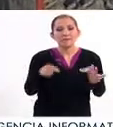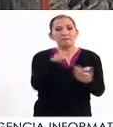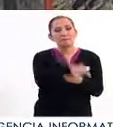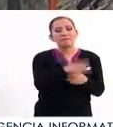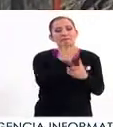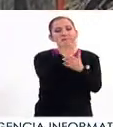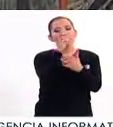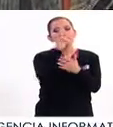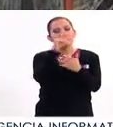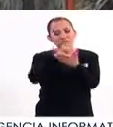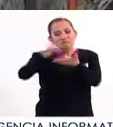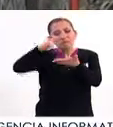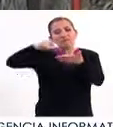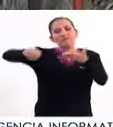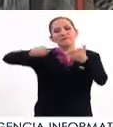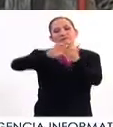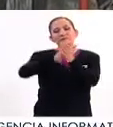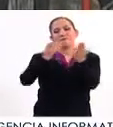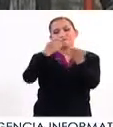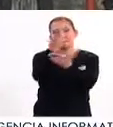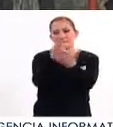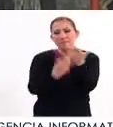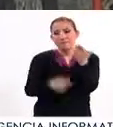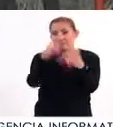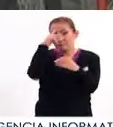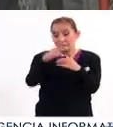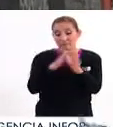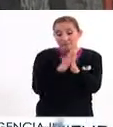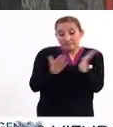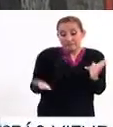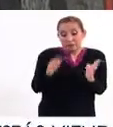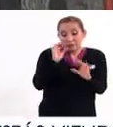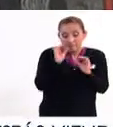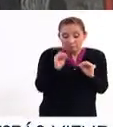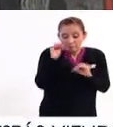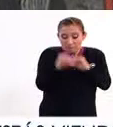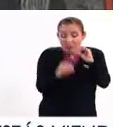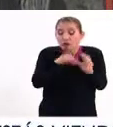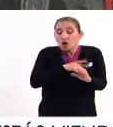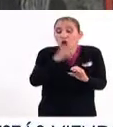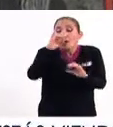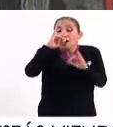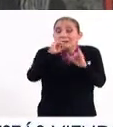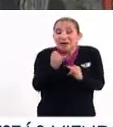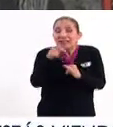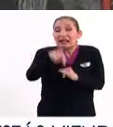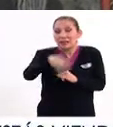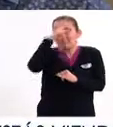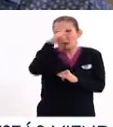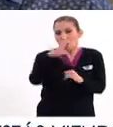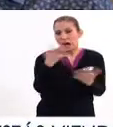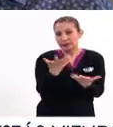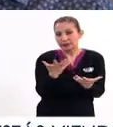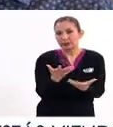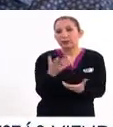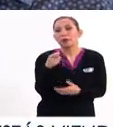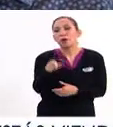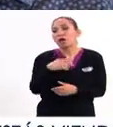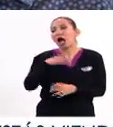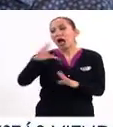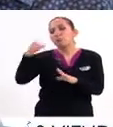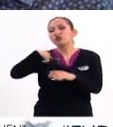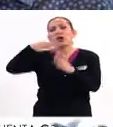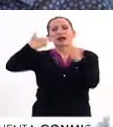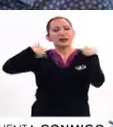las litografías que se hacían aquí en México. De hecho, cuidamos de que el libro tuviera solo imágenes que se hicieron aquí en México, porque hubo